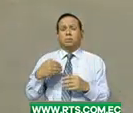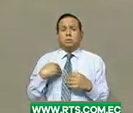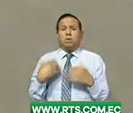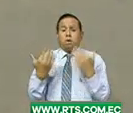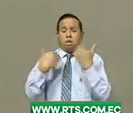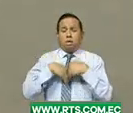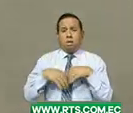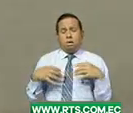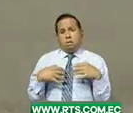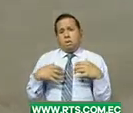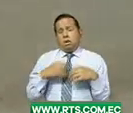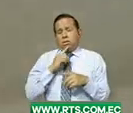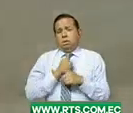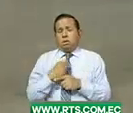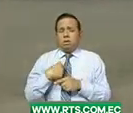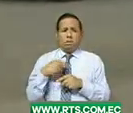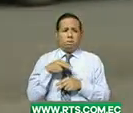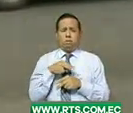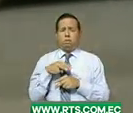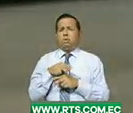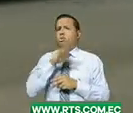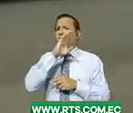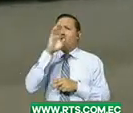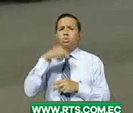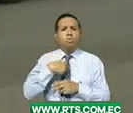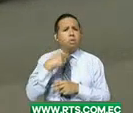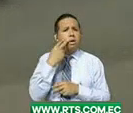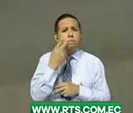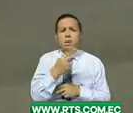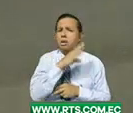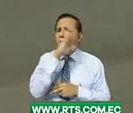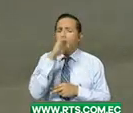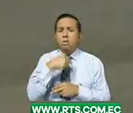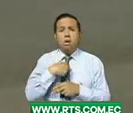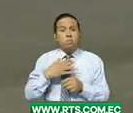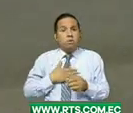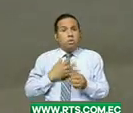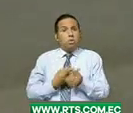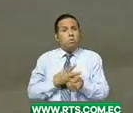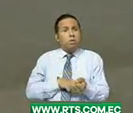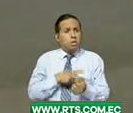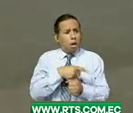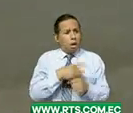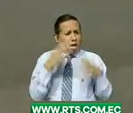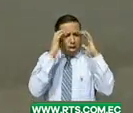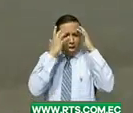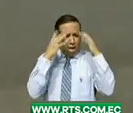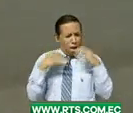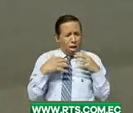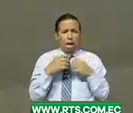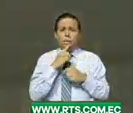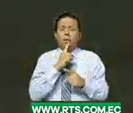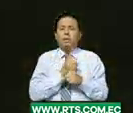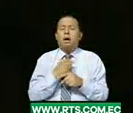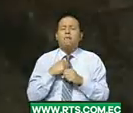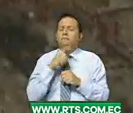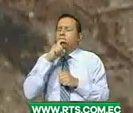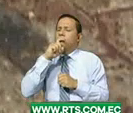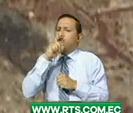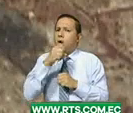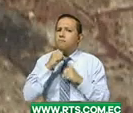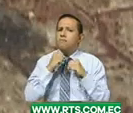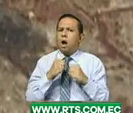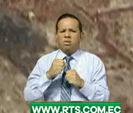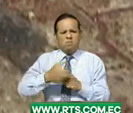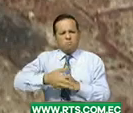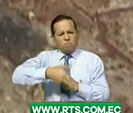como nerviosa. Estoy nerviosa, esto nunca se había visto. Hasta mi sobrina entró en pánico. Uy, no, fue algo pero horrible.